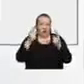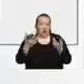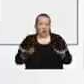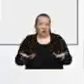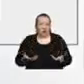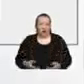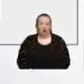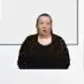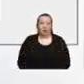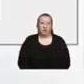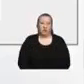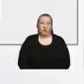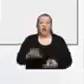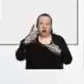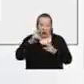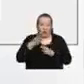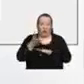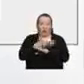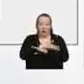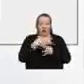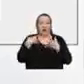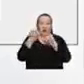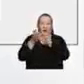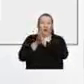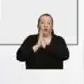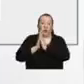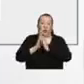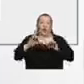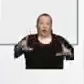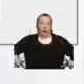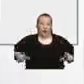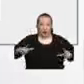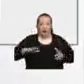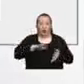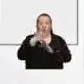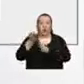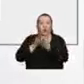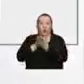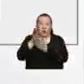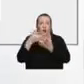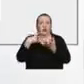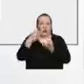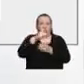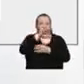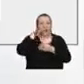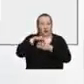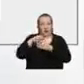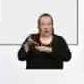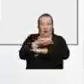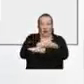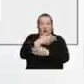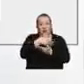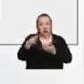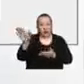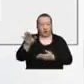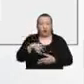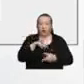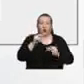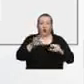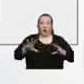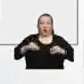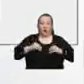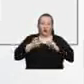para moreno acusaron de reunión a nuestro por decir eso invocar la constitución inocente en vy de esta figura